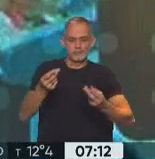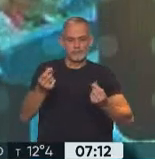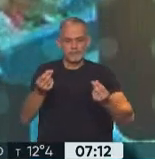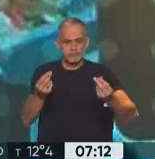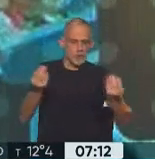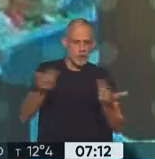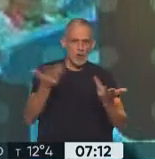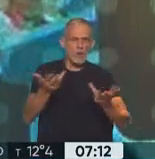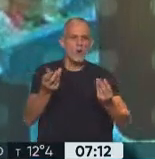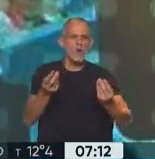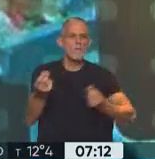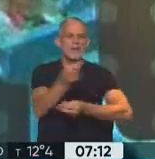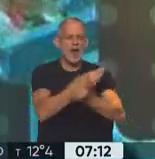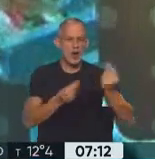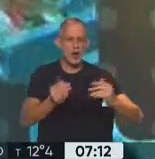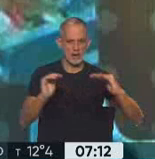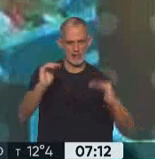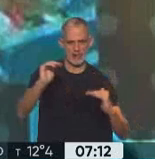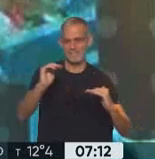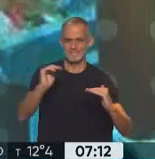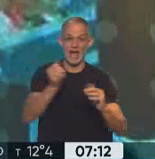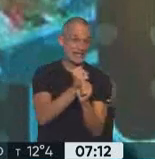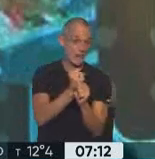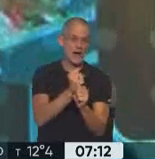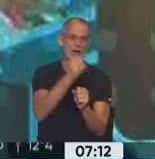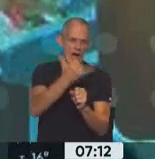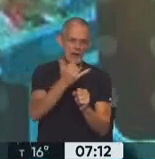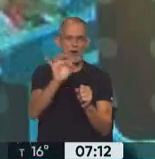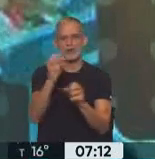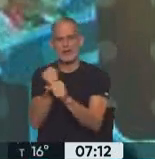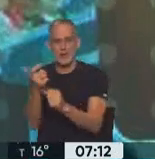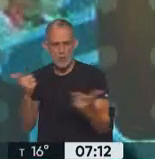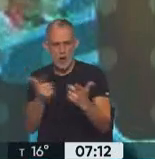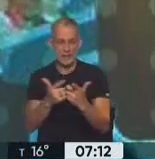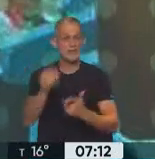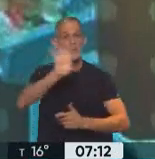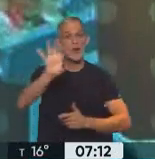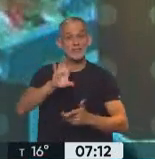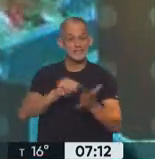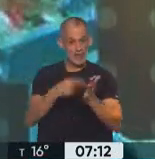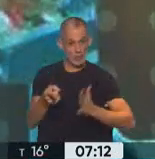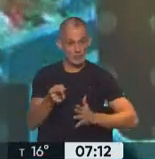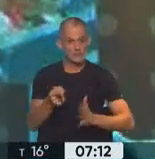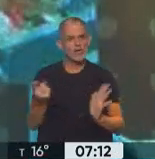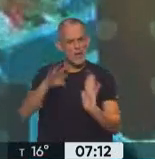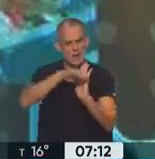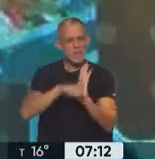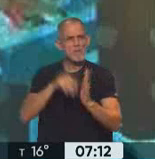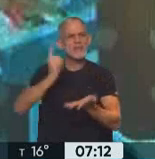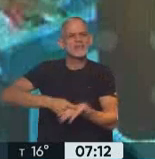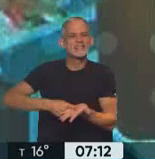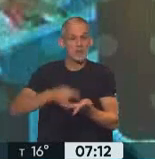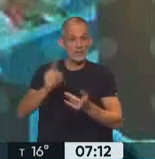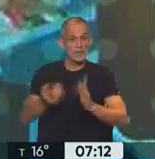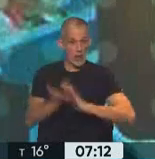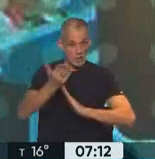poder adquisitivo de trabajadores y también de los no trabajadores que reciben los beneficios. En provincia de Buenos Aires hubo una medida en las últimas horas que también tiene que ver